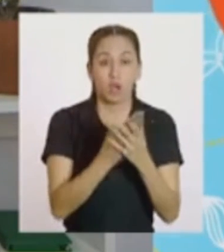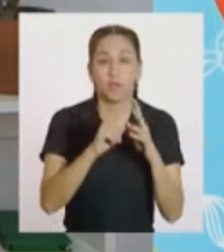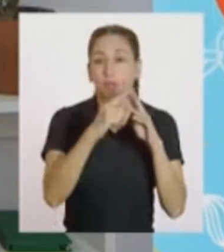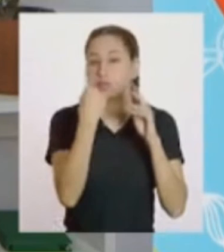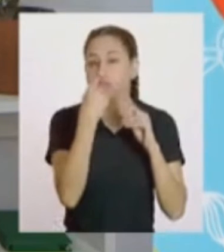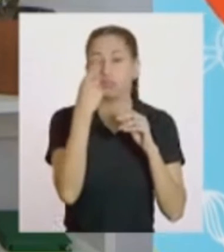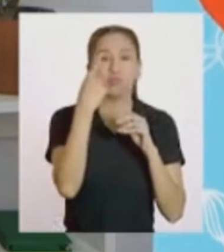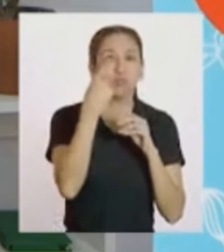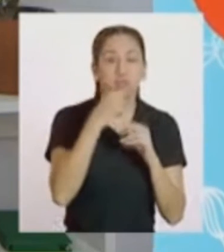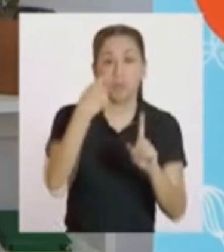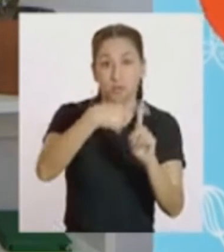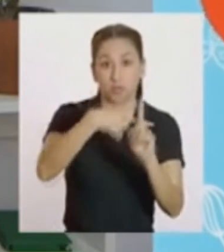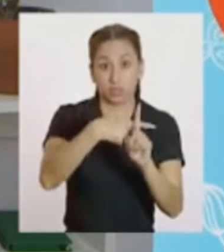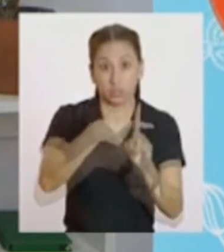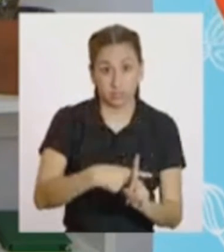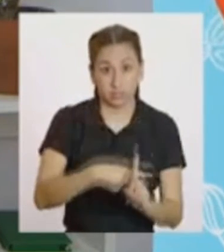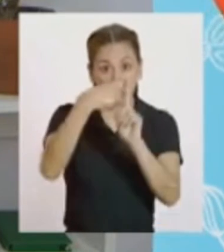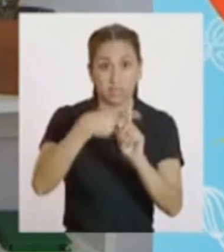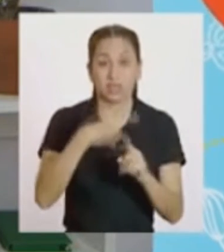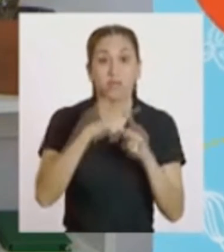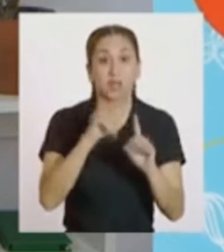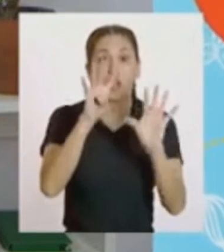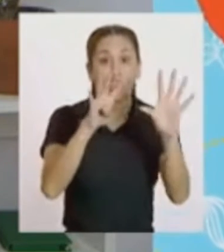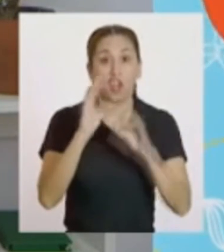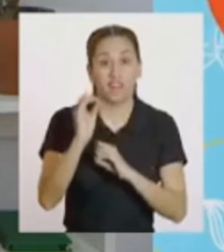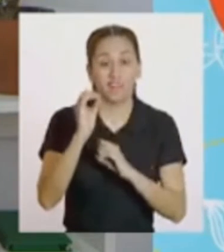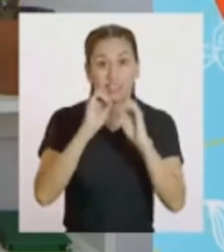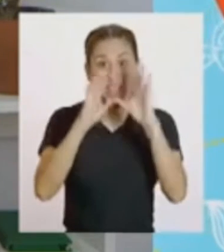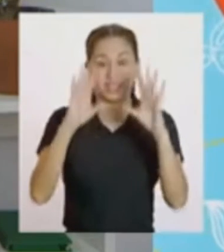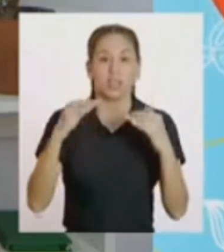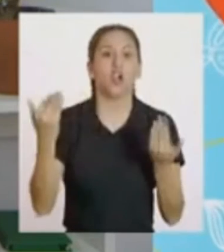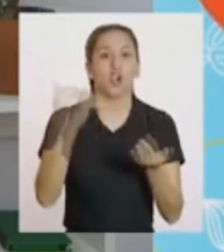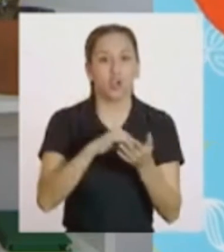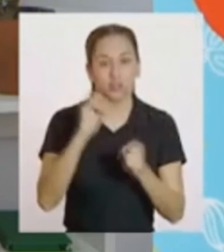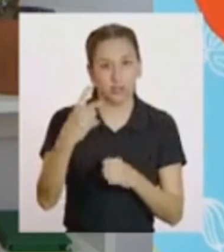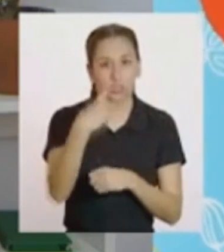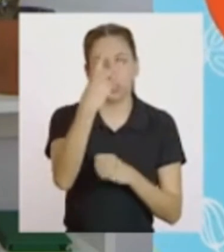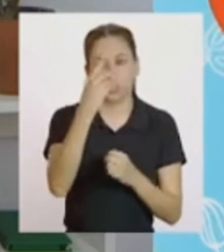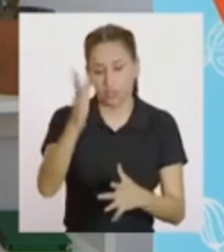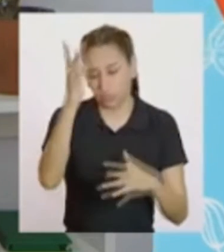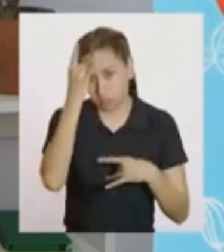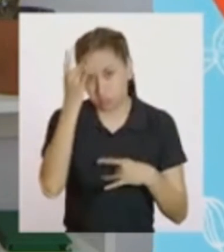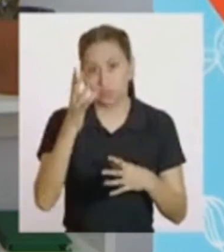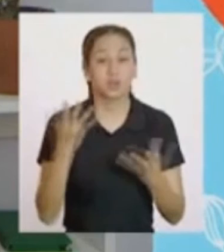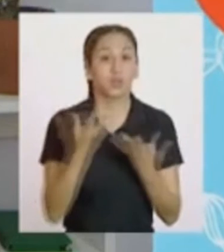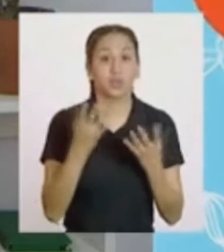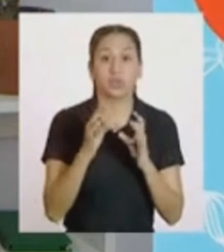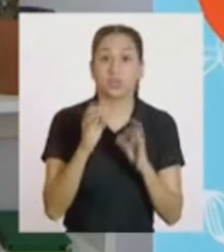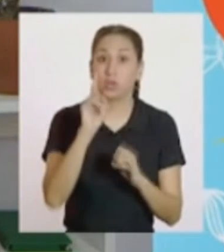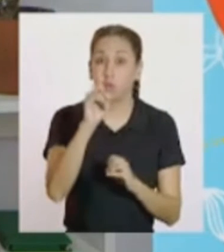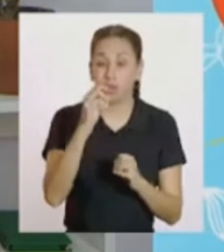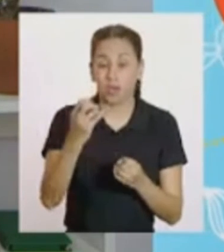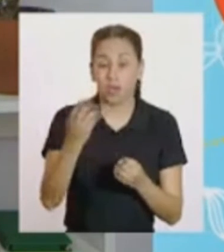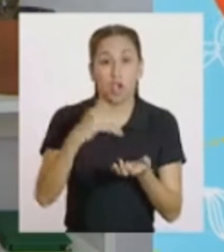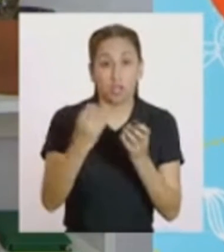moleculares positivas, pero en una diferencia de 90 días para poder hablar de una segunda reinfección. Por lo tanto, una